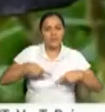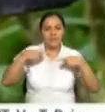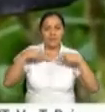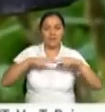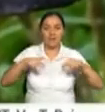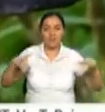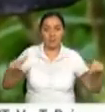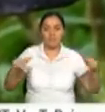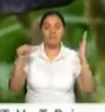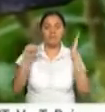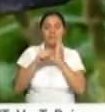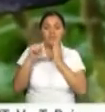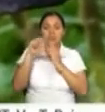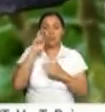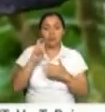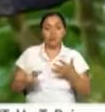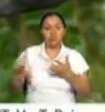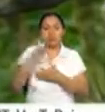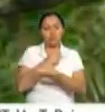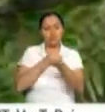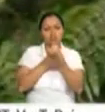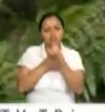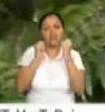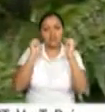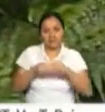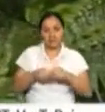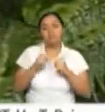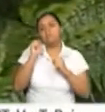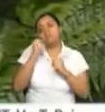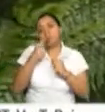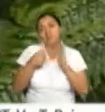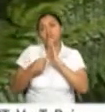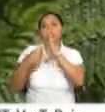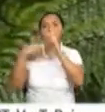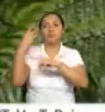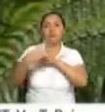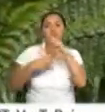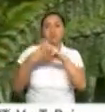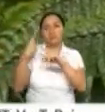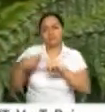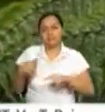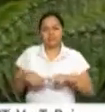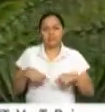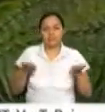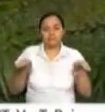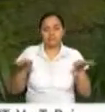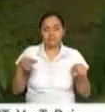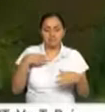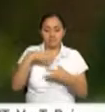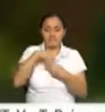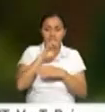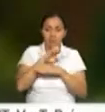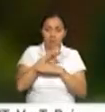El Ministerio de Turismo apoya a estas iniciativas que permiten dar a conocer al mundo la variedad de aves y la riqueza natural que tiene